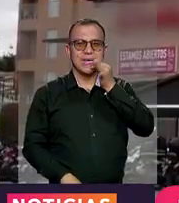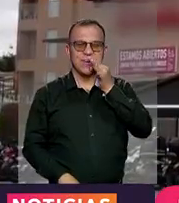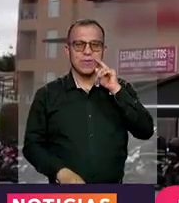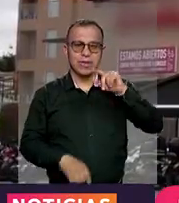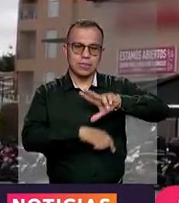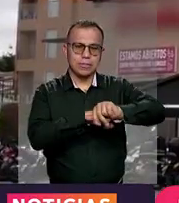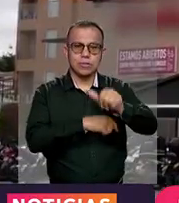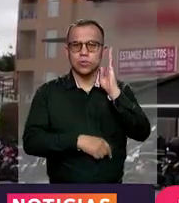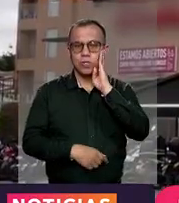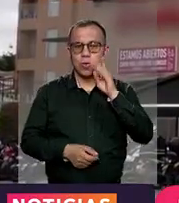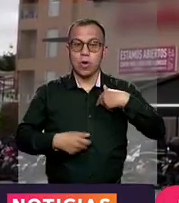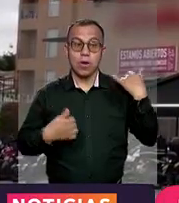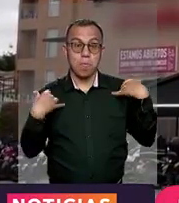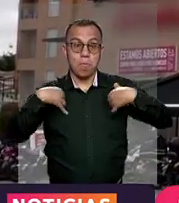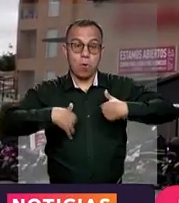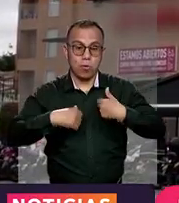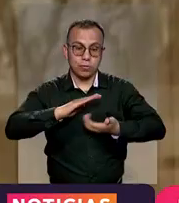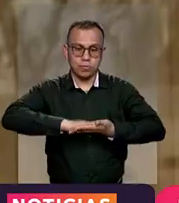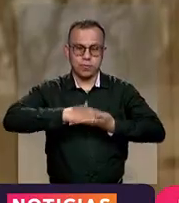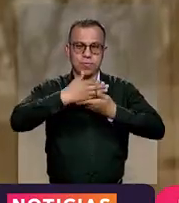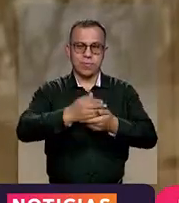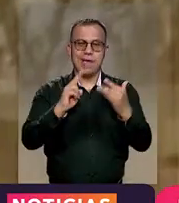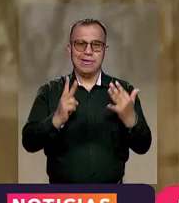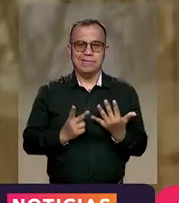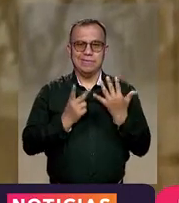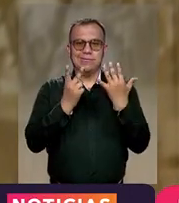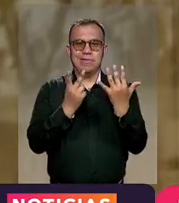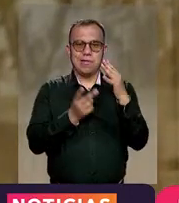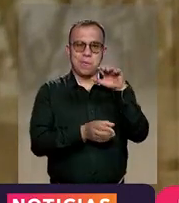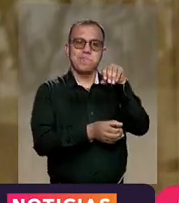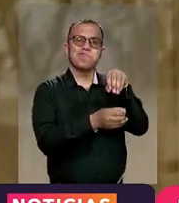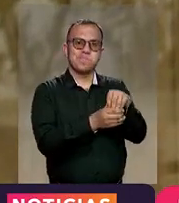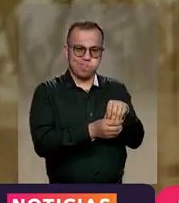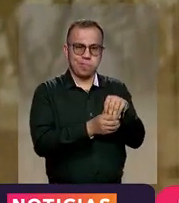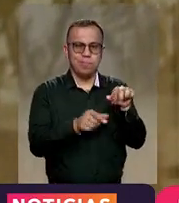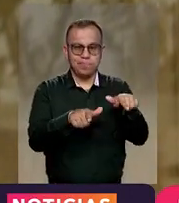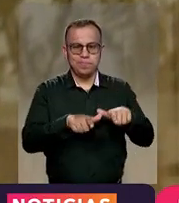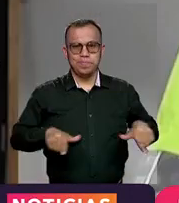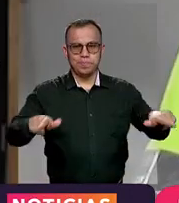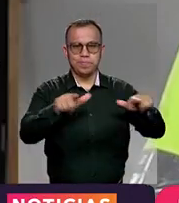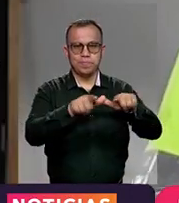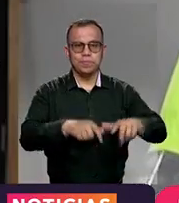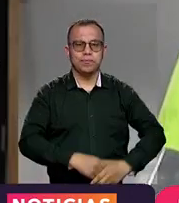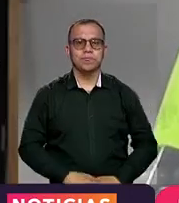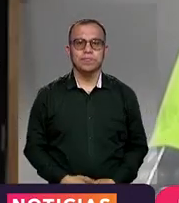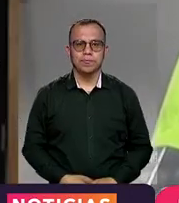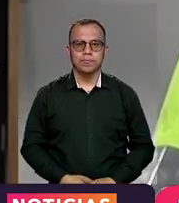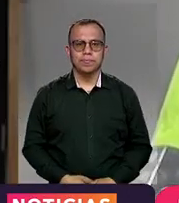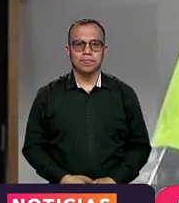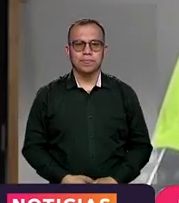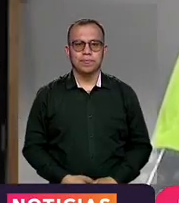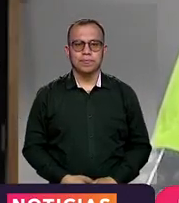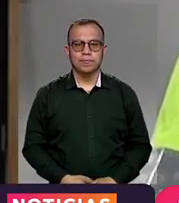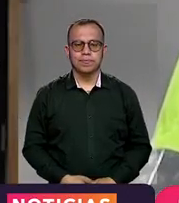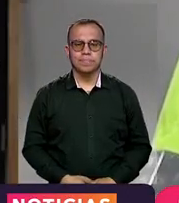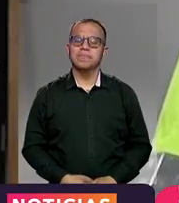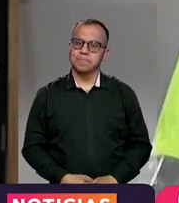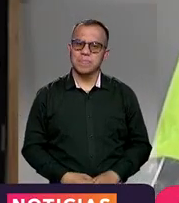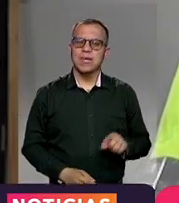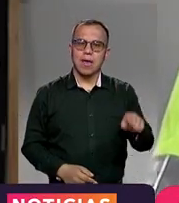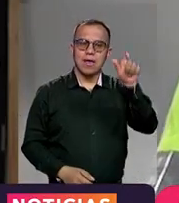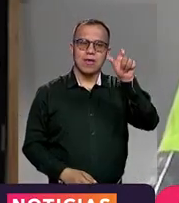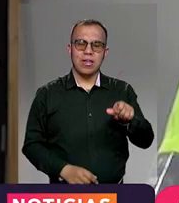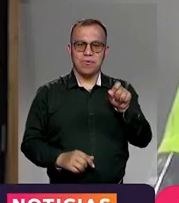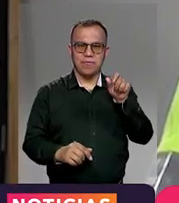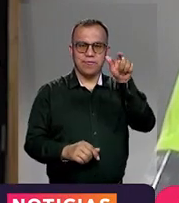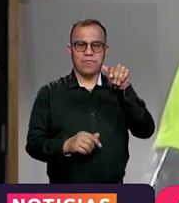Hurtaron celulares, bolsos y portátiles a siete personas que se encontraban en el lugar. En los hechos, resulta herida,